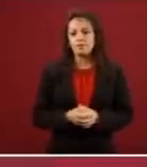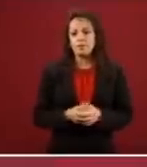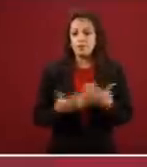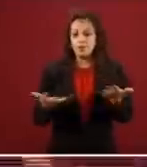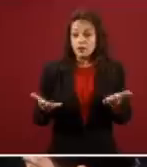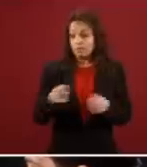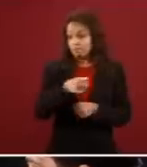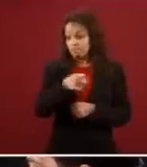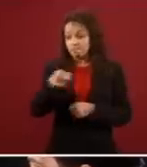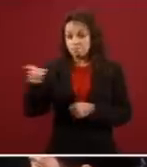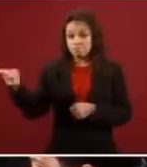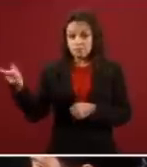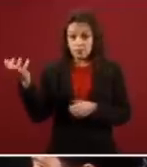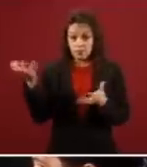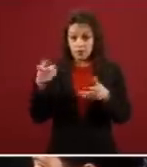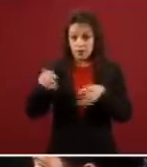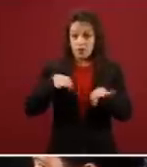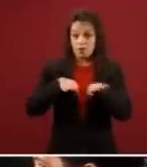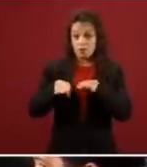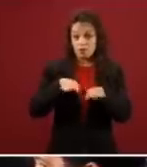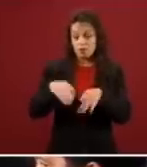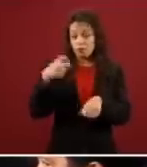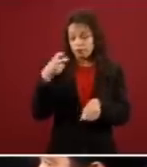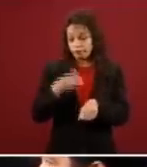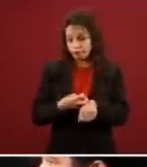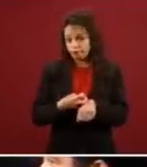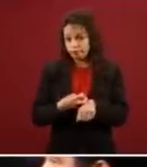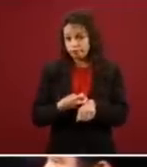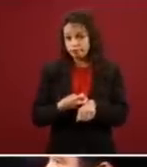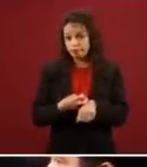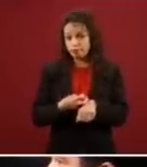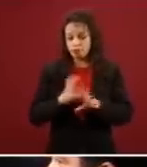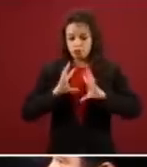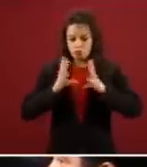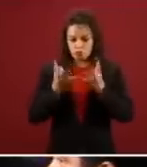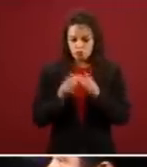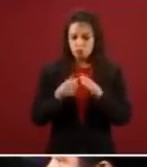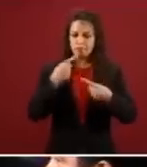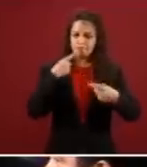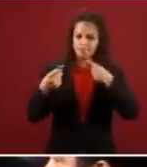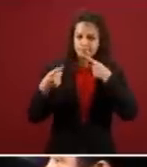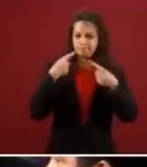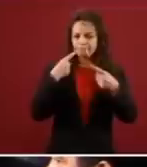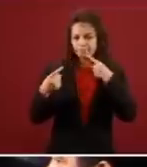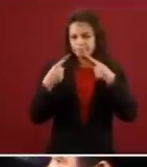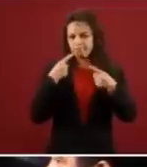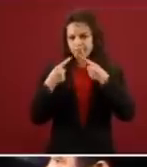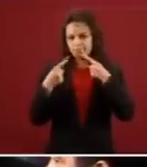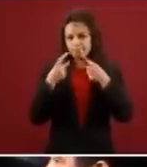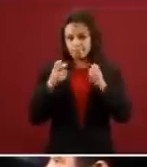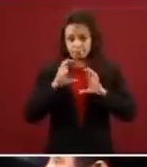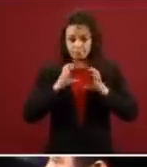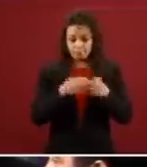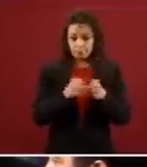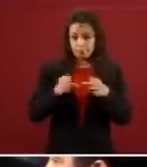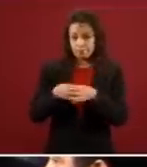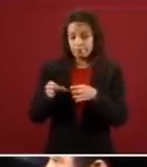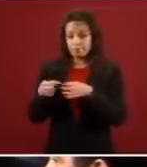y ellos, que están trabajando de manera conjunta, organizadas